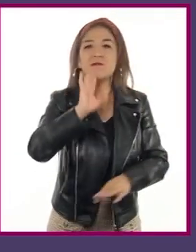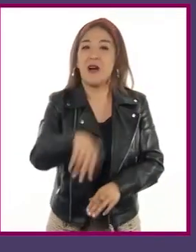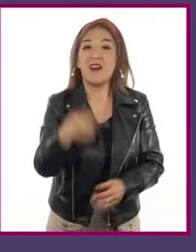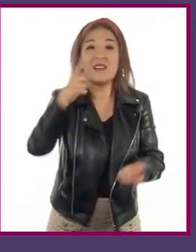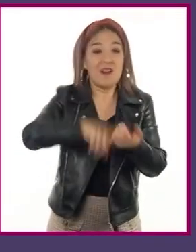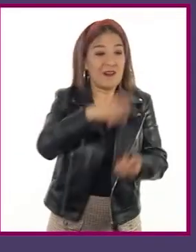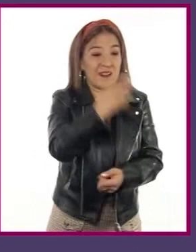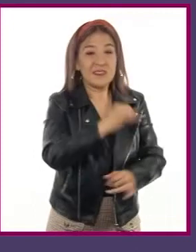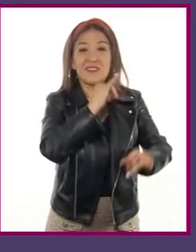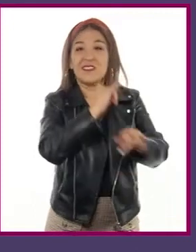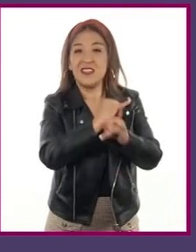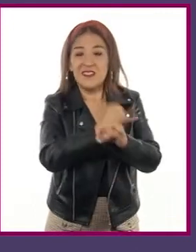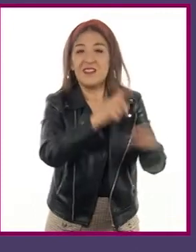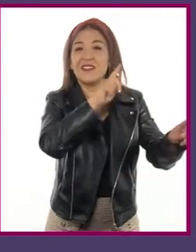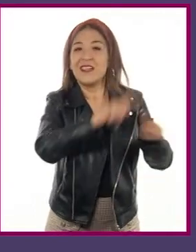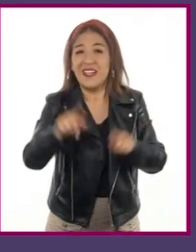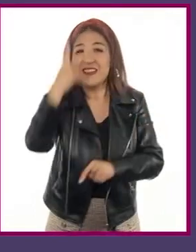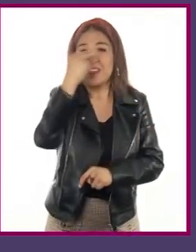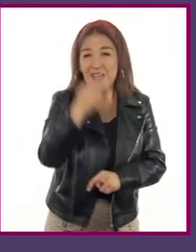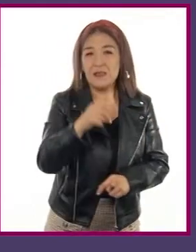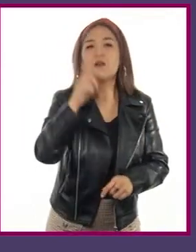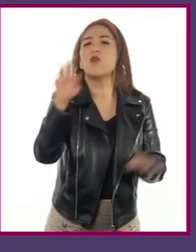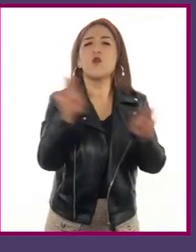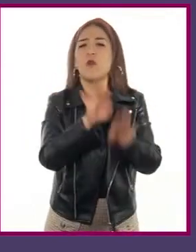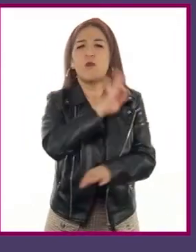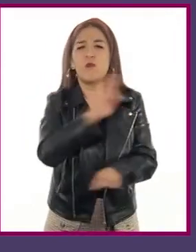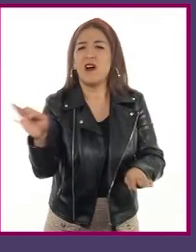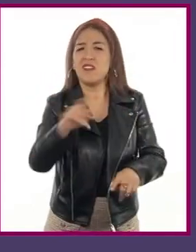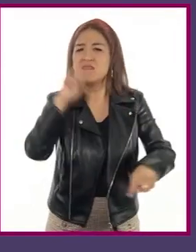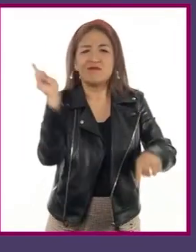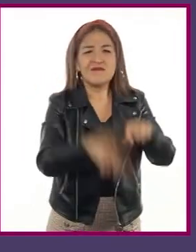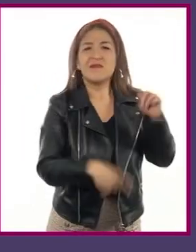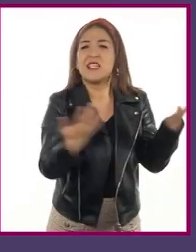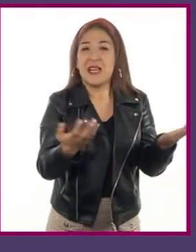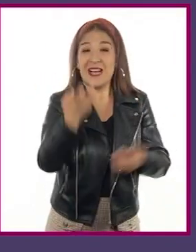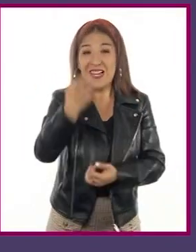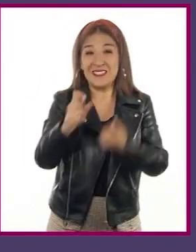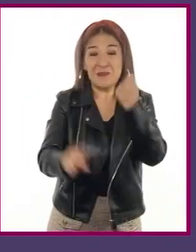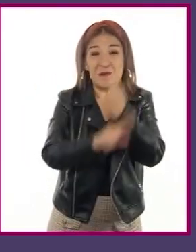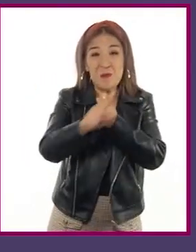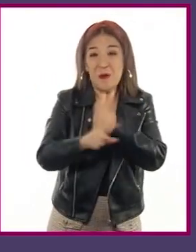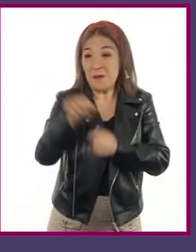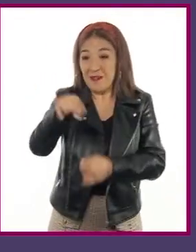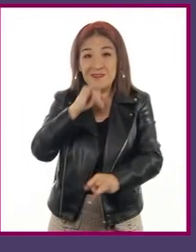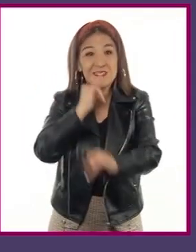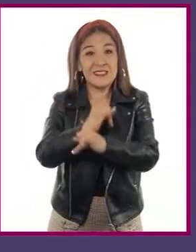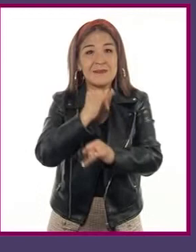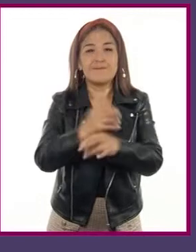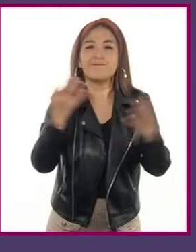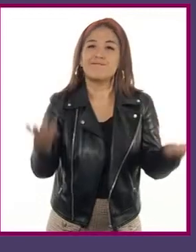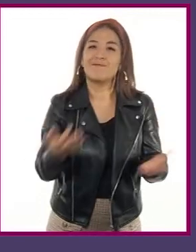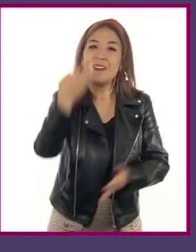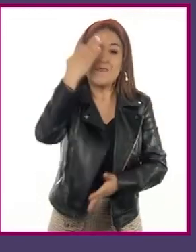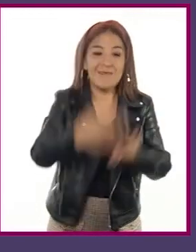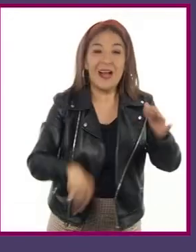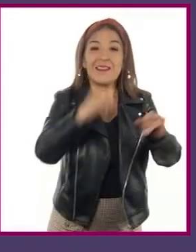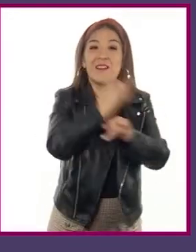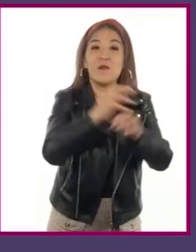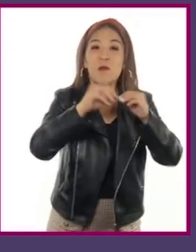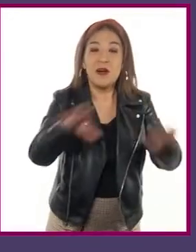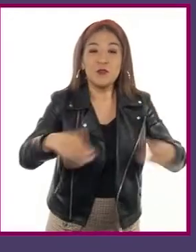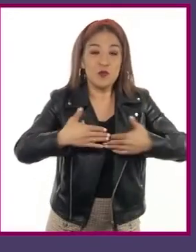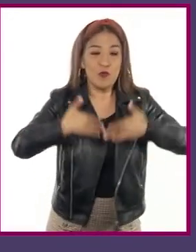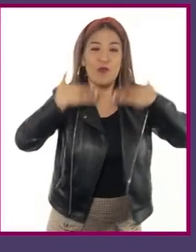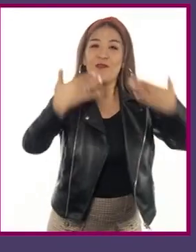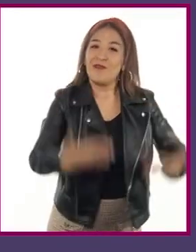medios digitales y de cómo podemos combatirla. Uno de los grandes problemas de la era digital es la falta de fuentes confiables de